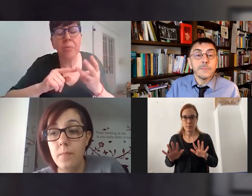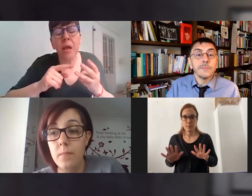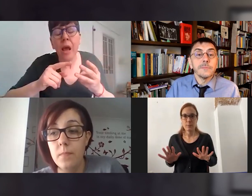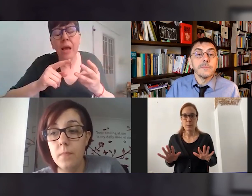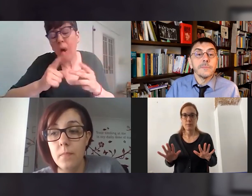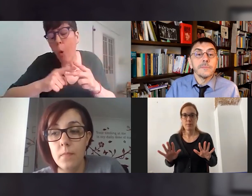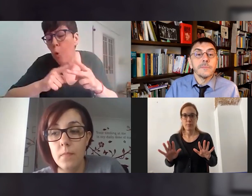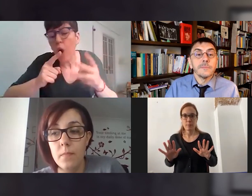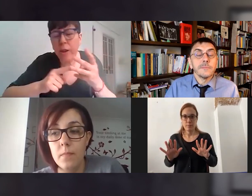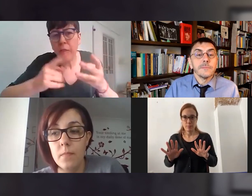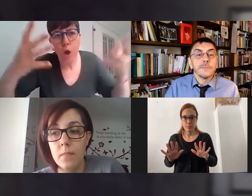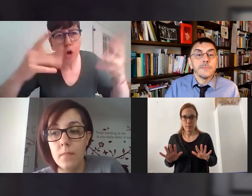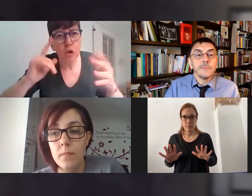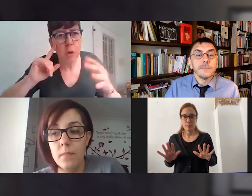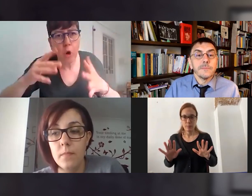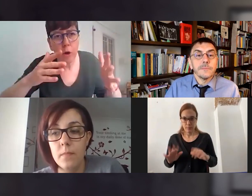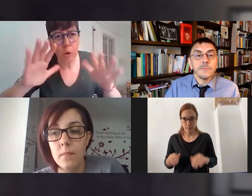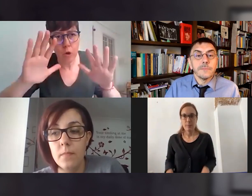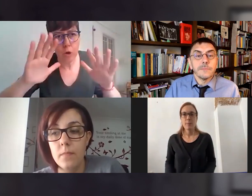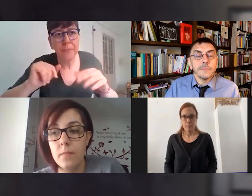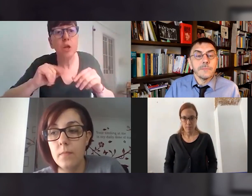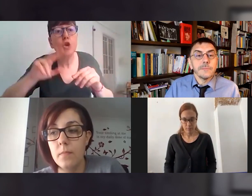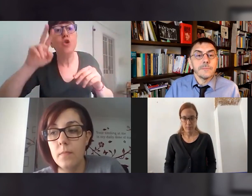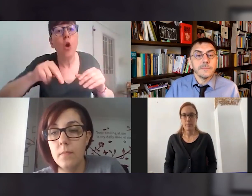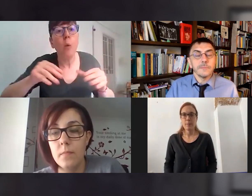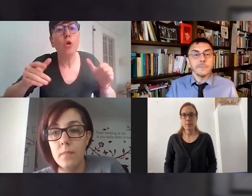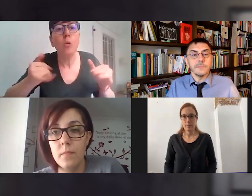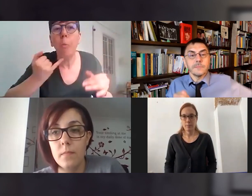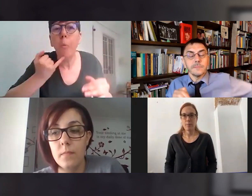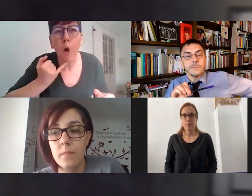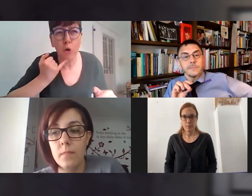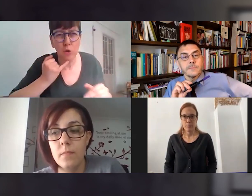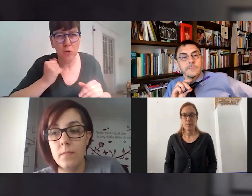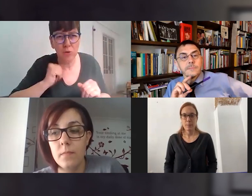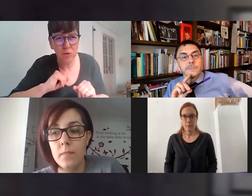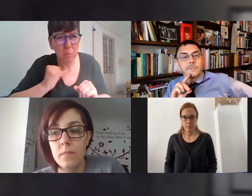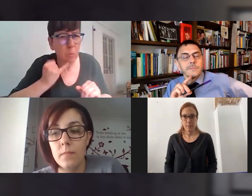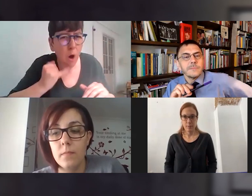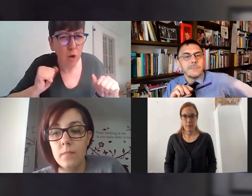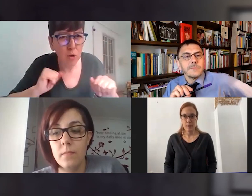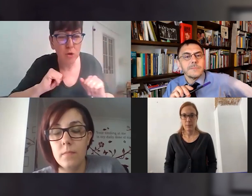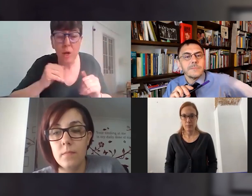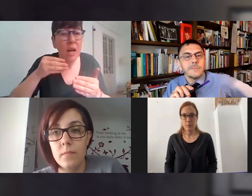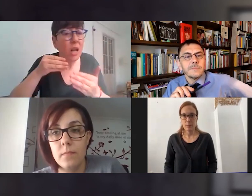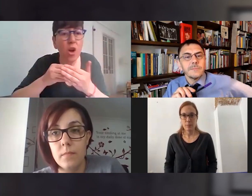en ocasiones, la busco. En segundo lugar, o tercero, ya no sé por dónde voy.